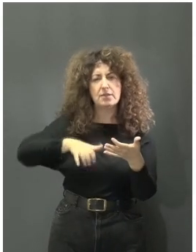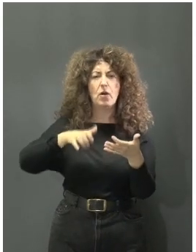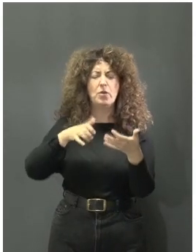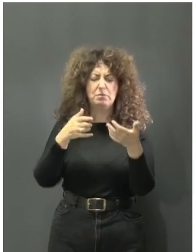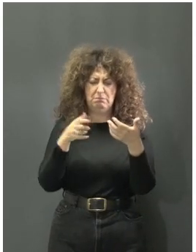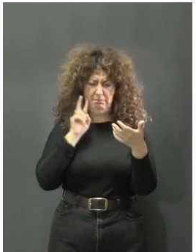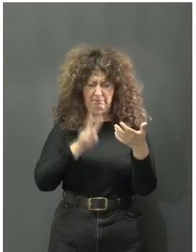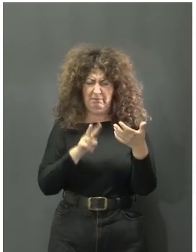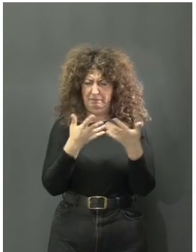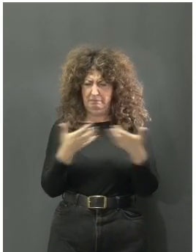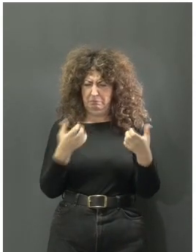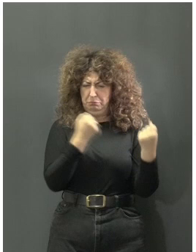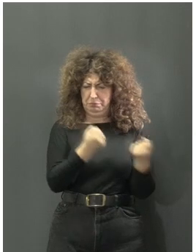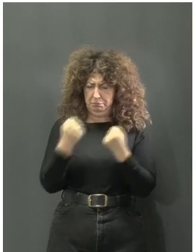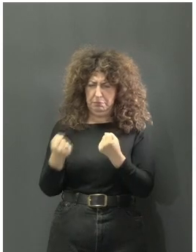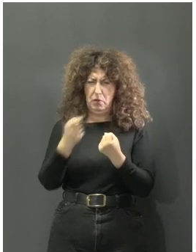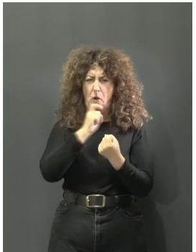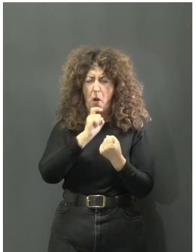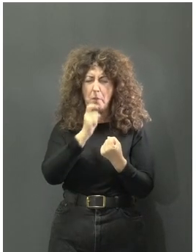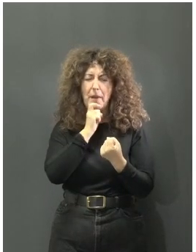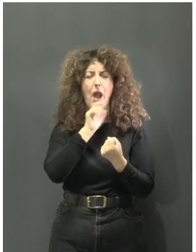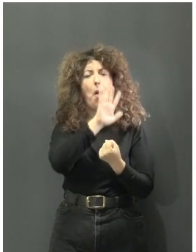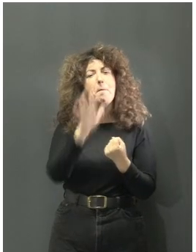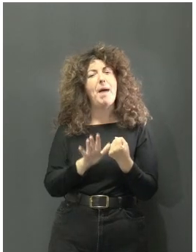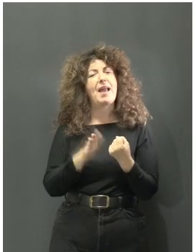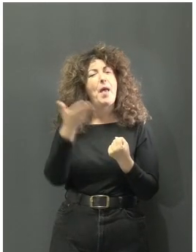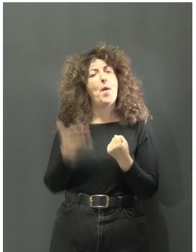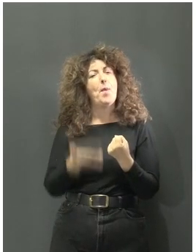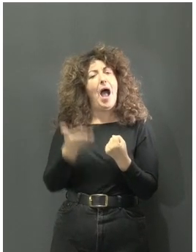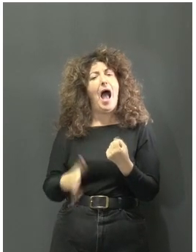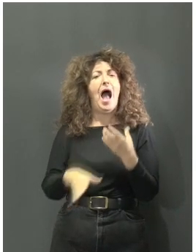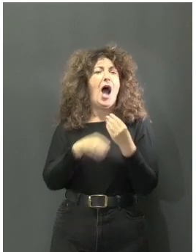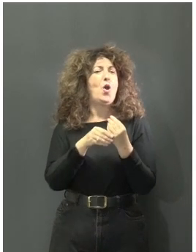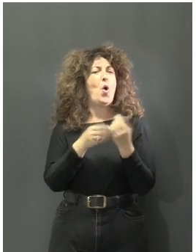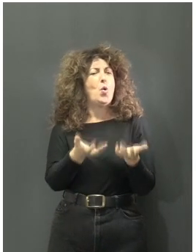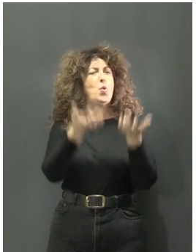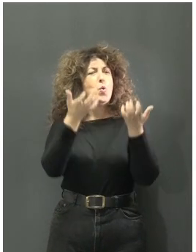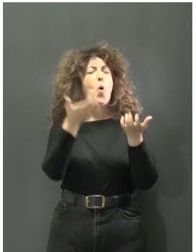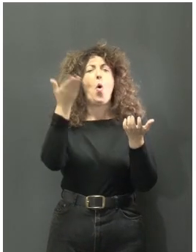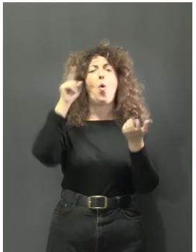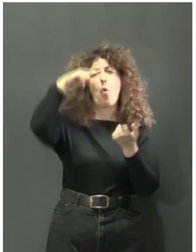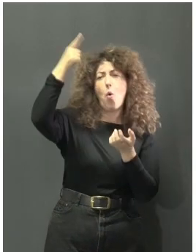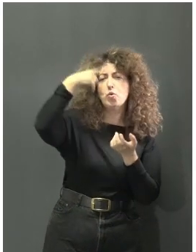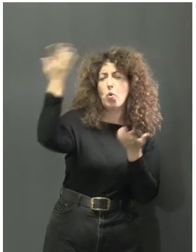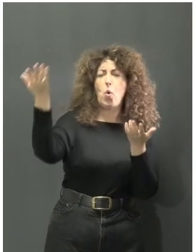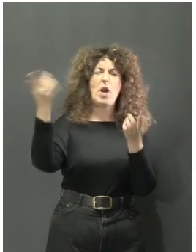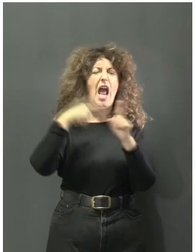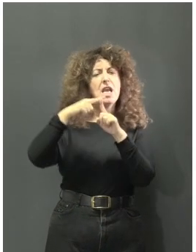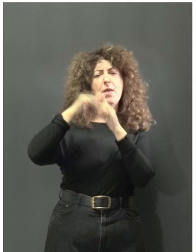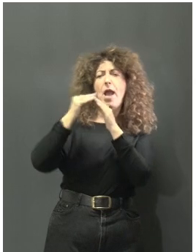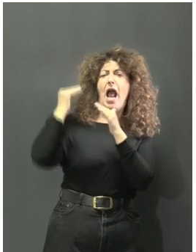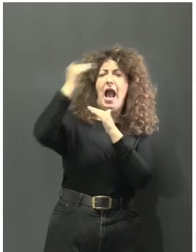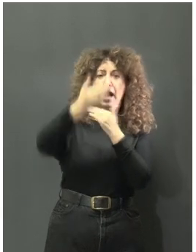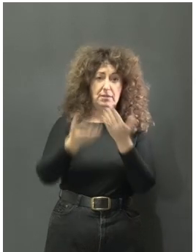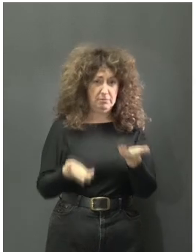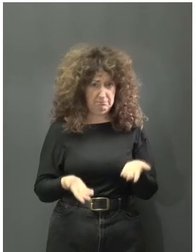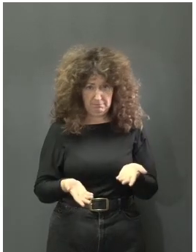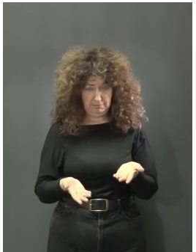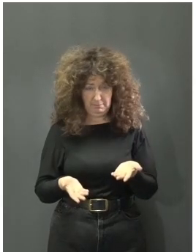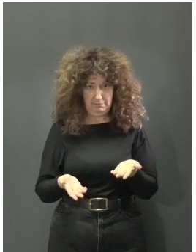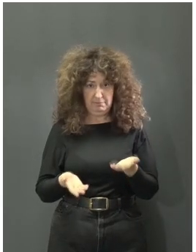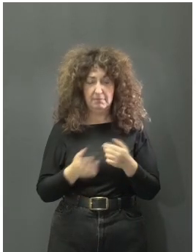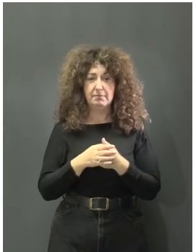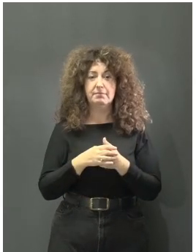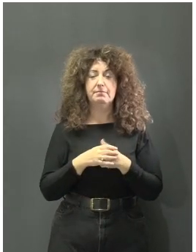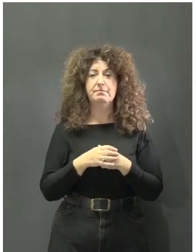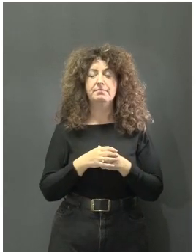más compleja posible para que tenga como un valor de cultural, de más alto estándar. Para